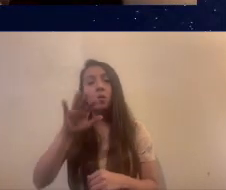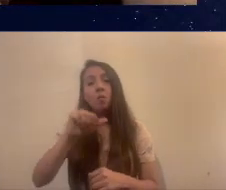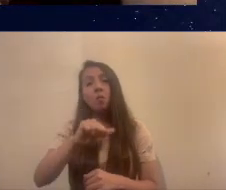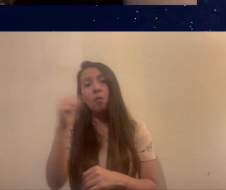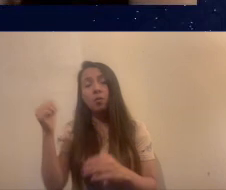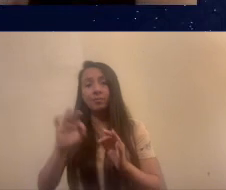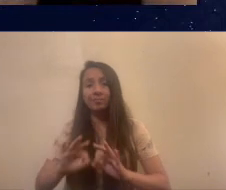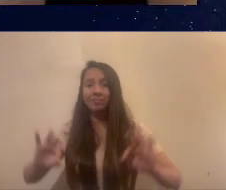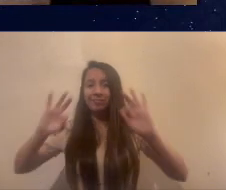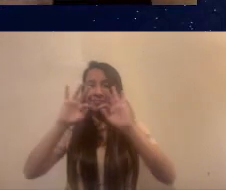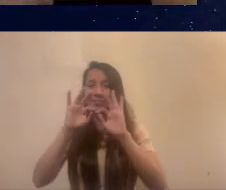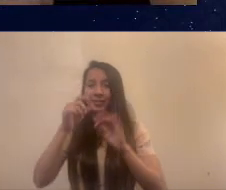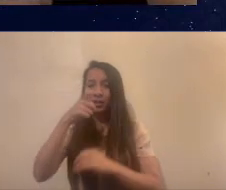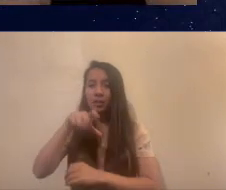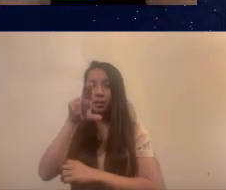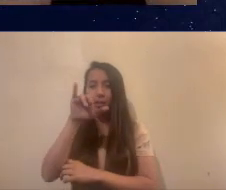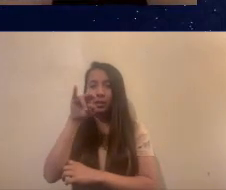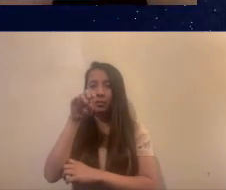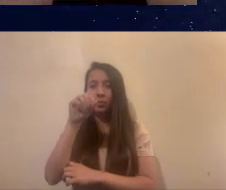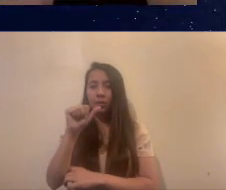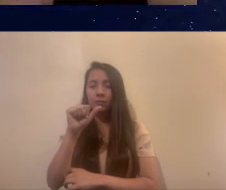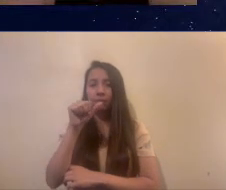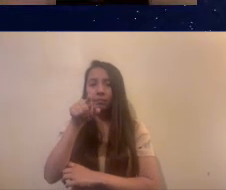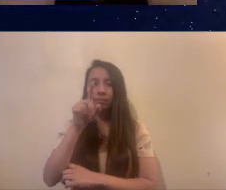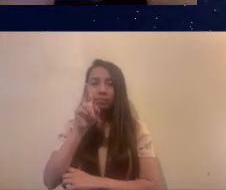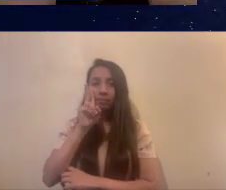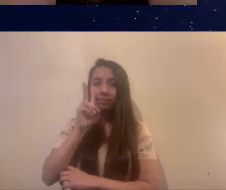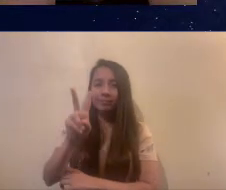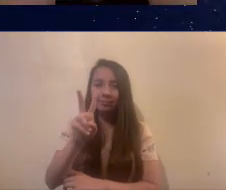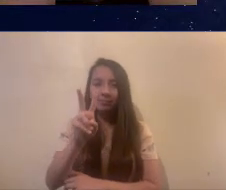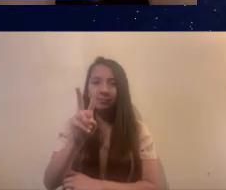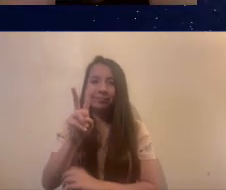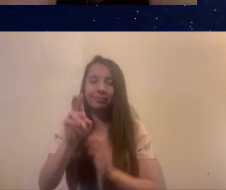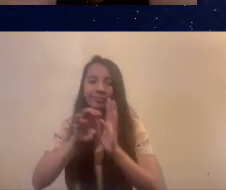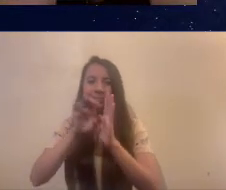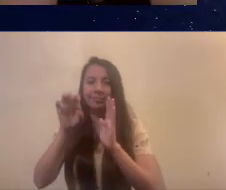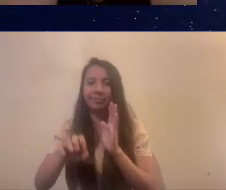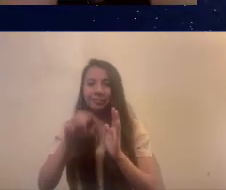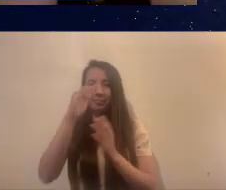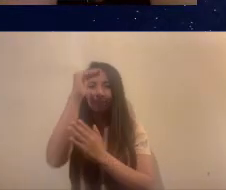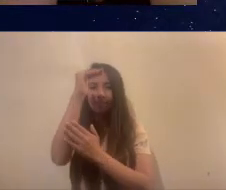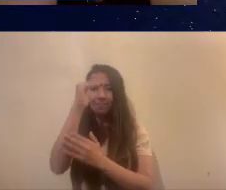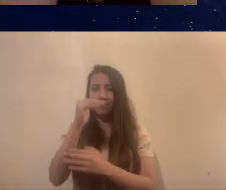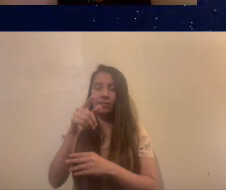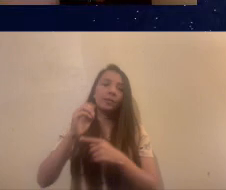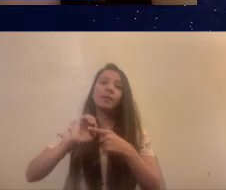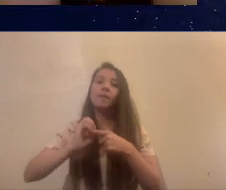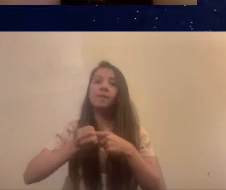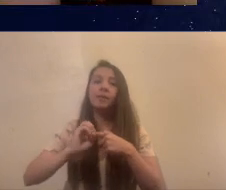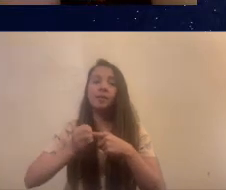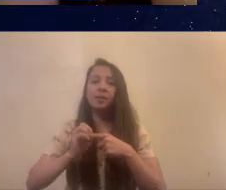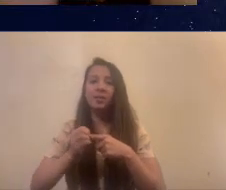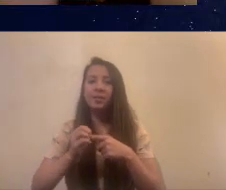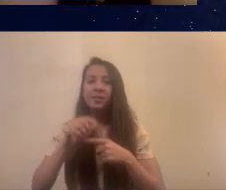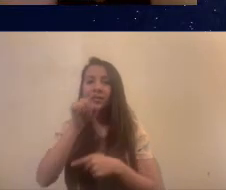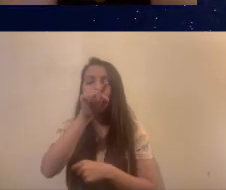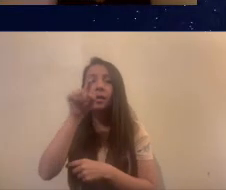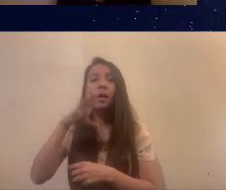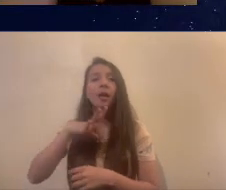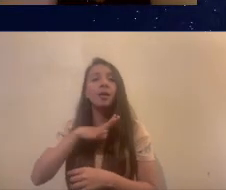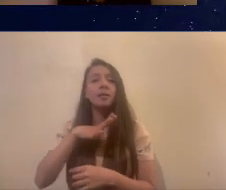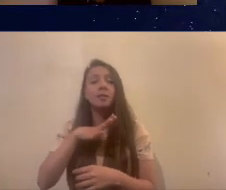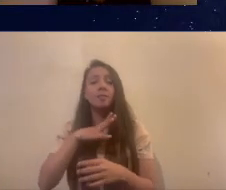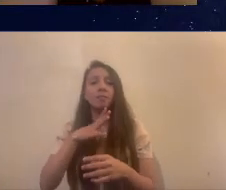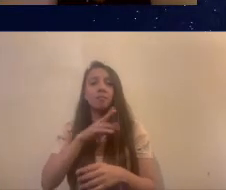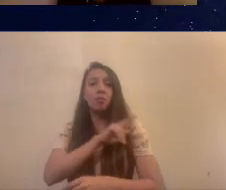Sí, Otra cuestión muy importante de la quinoa es que si bien, por ejemplo, ustedes se pueden fijar en esta tabla que los frijoles, que nosotros le decimos poroto,